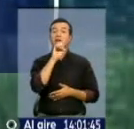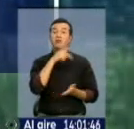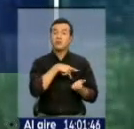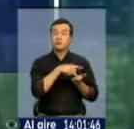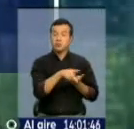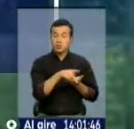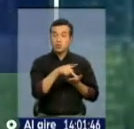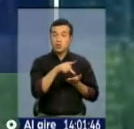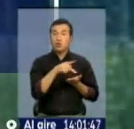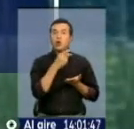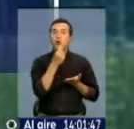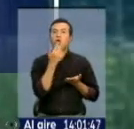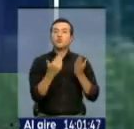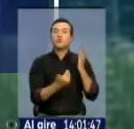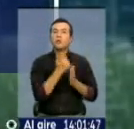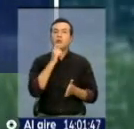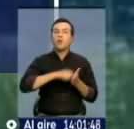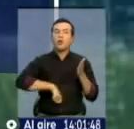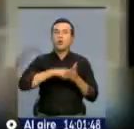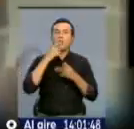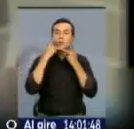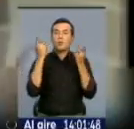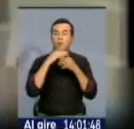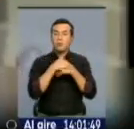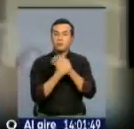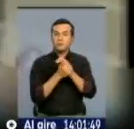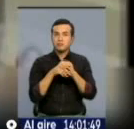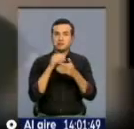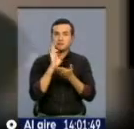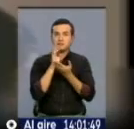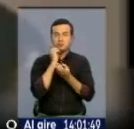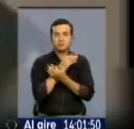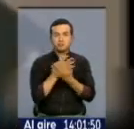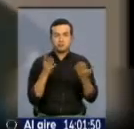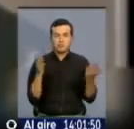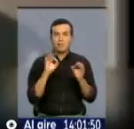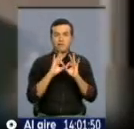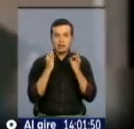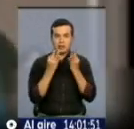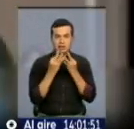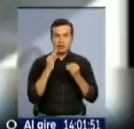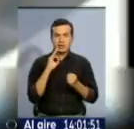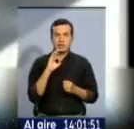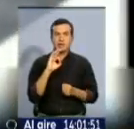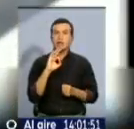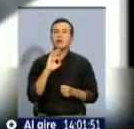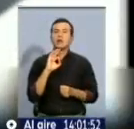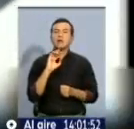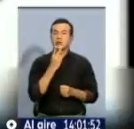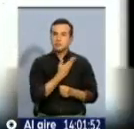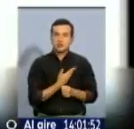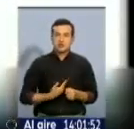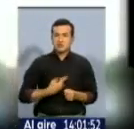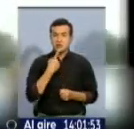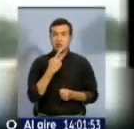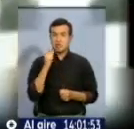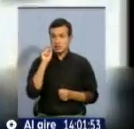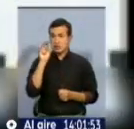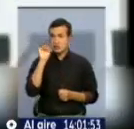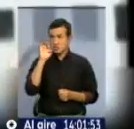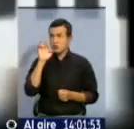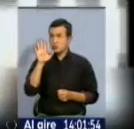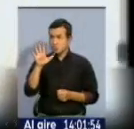además beneficiarse de nuevos contratos públicos. Testimonio que ha sido rechazado por el familiar del segundo mandatario y que fue Santos quien le propuso